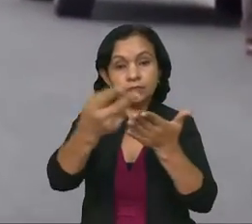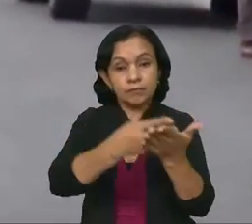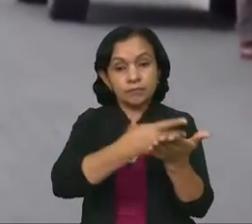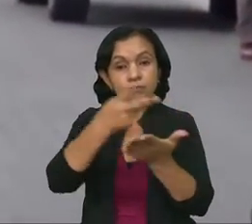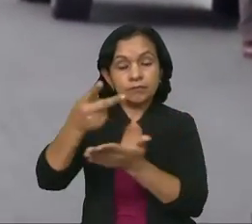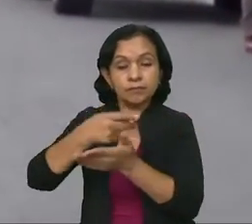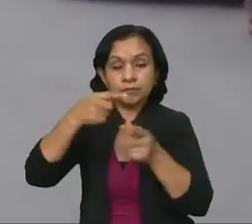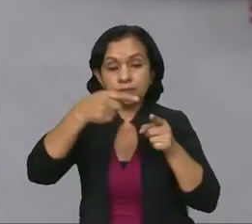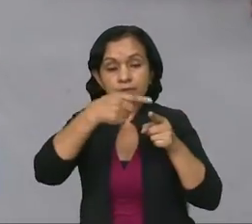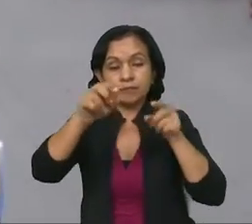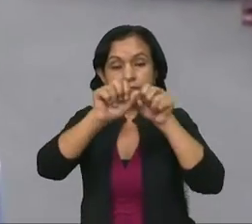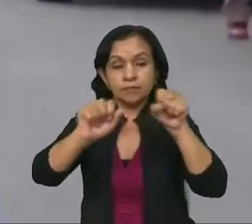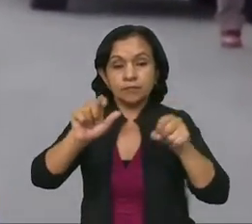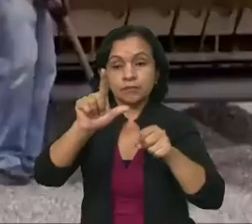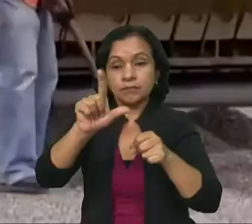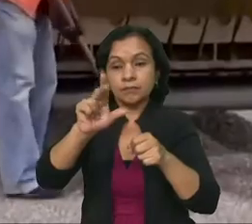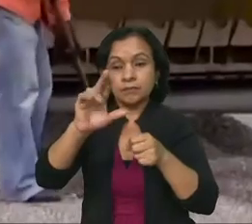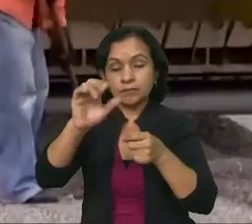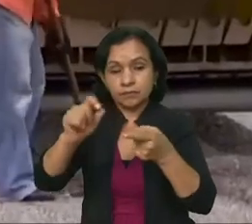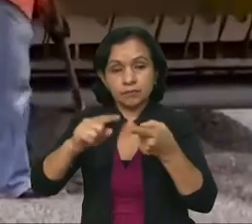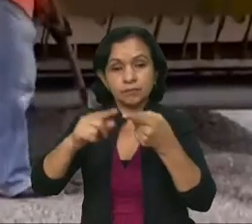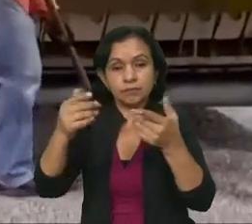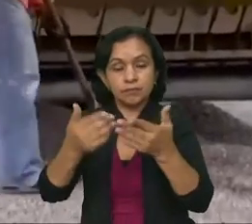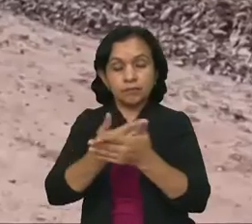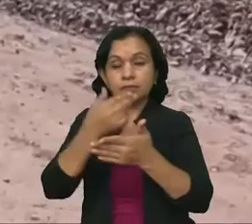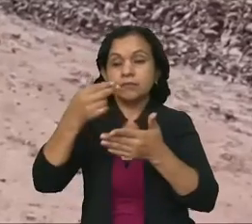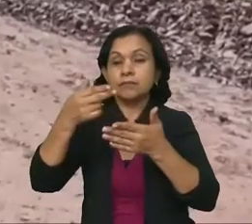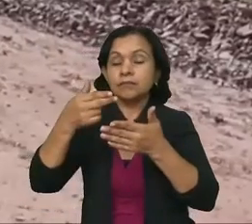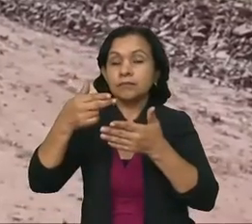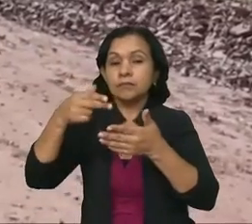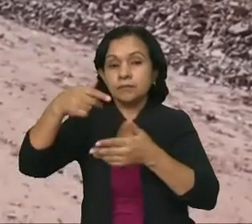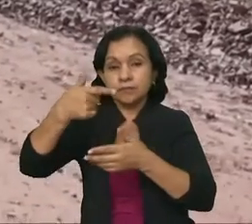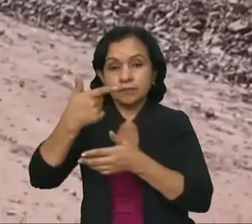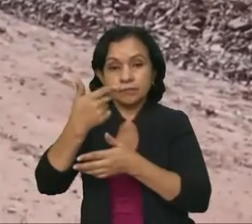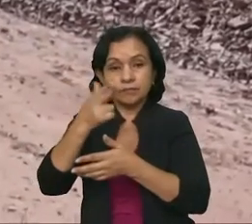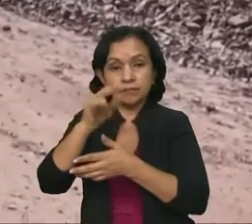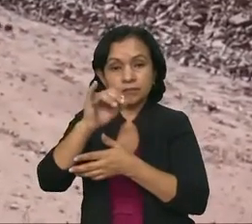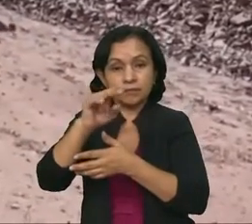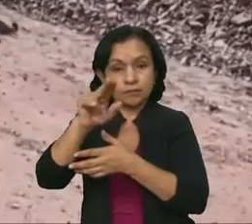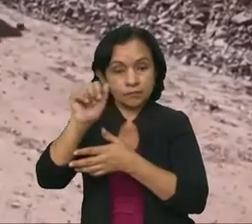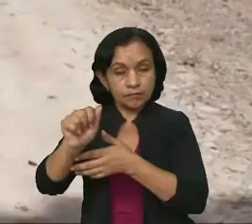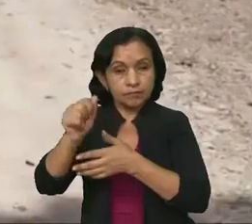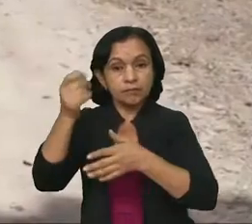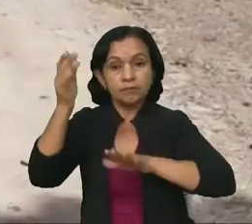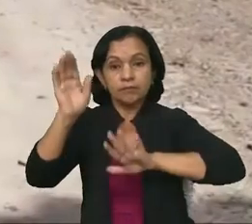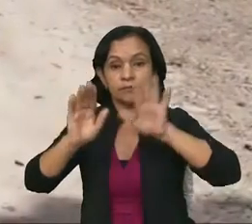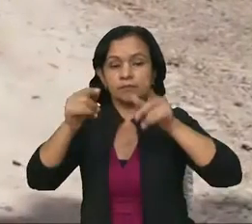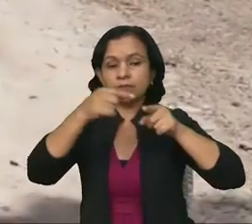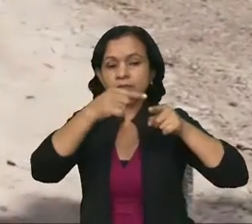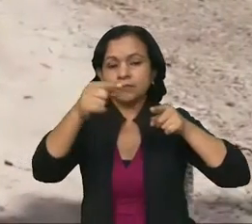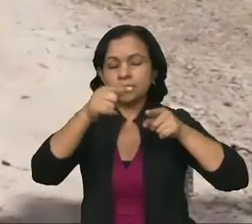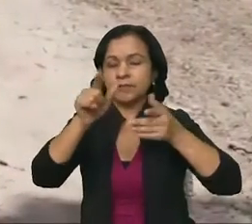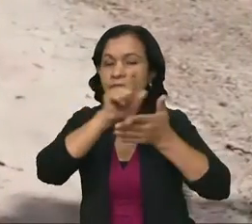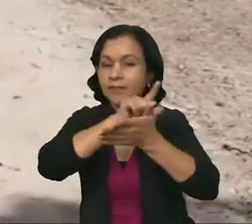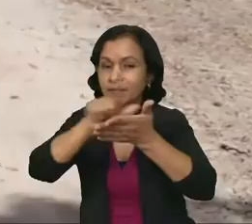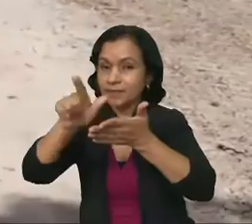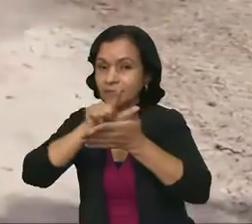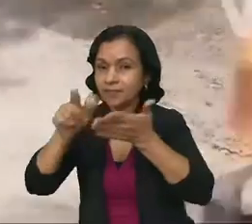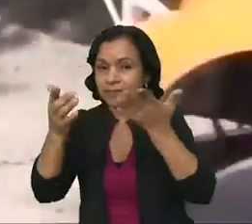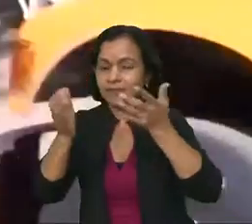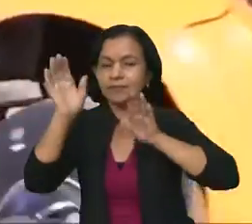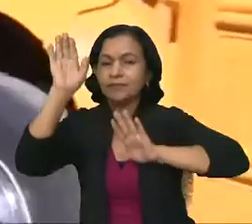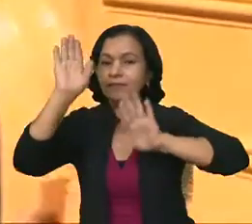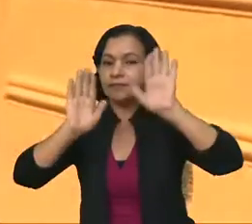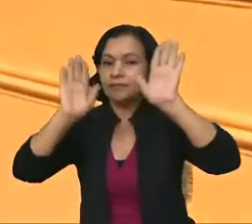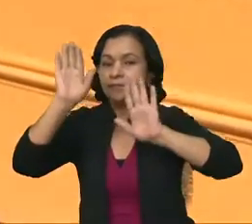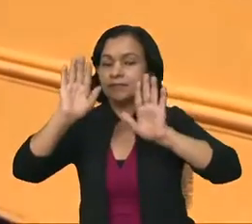municipios de San Lucas, Villa El Carmen y Nueva Guinea. También dentro de la ejecución del concurso El Municipio Más Limpio, los